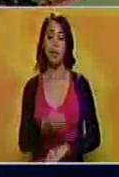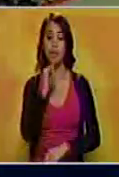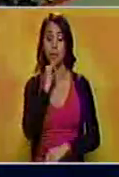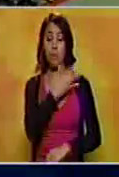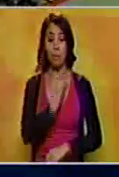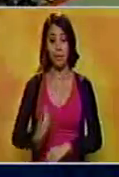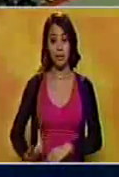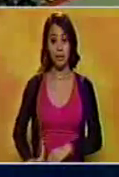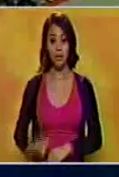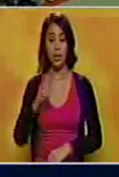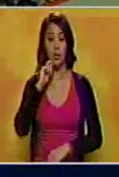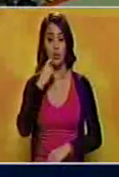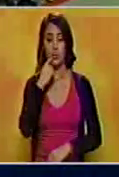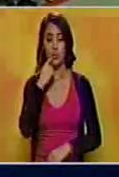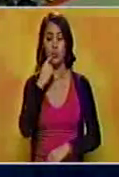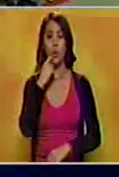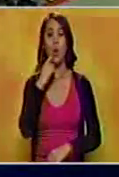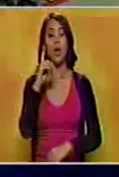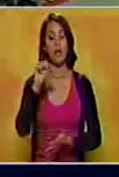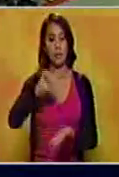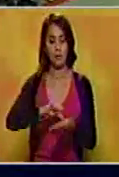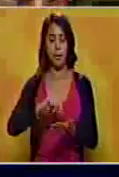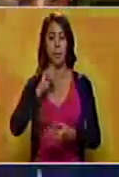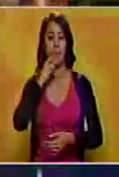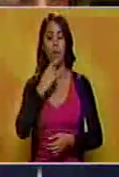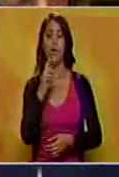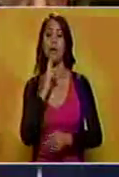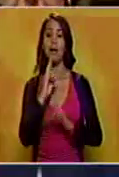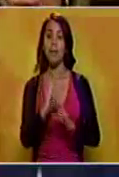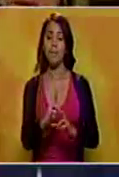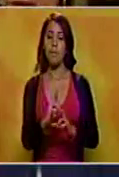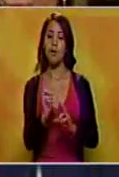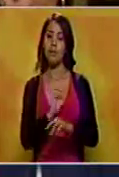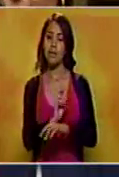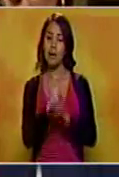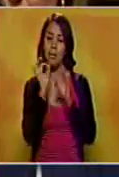presidenta del Senado ruso indicó que Moscú dará una respuesta rápida y dura y proporcional.